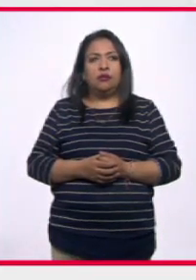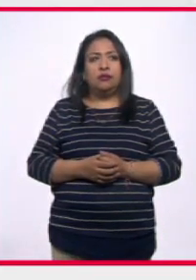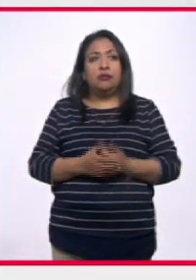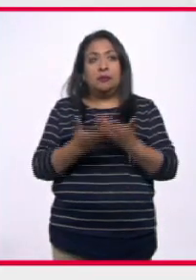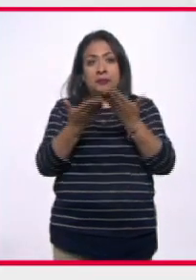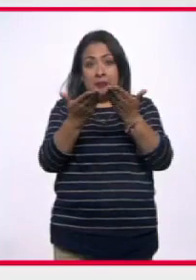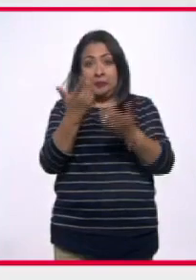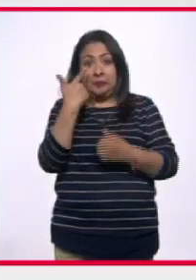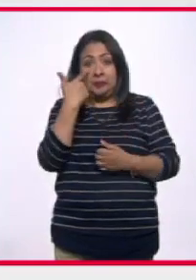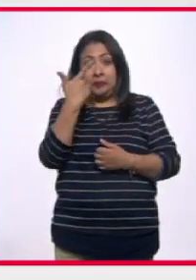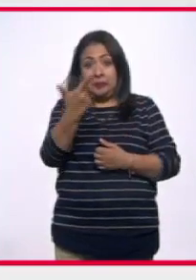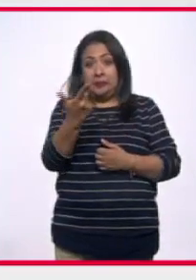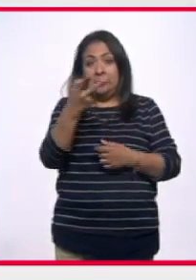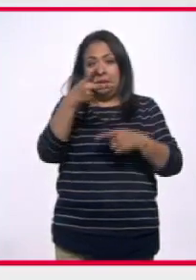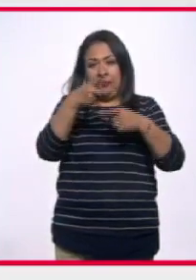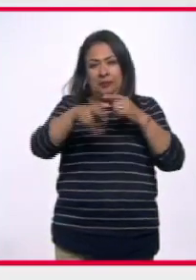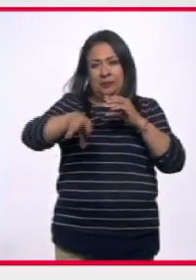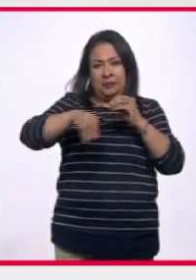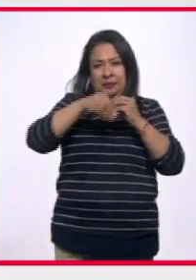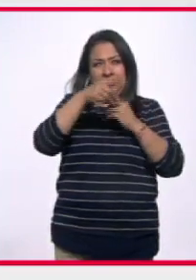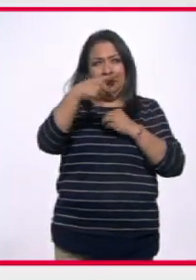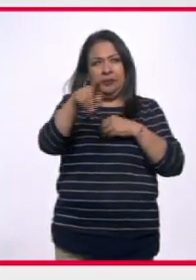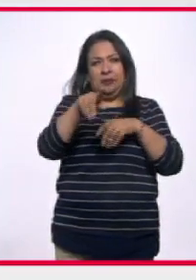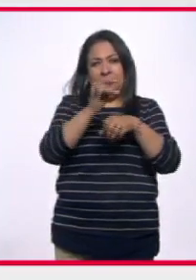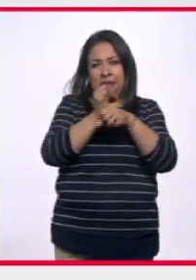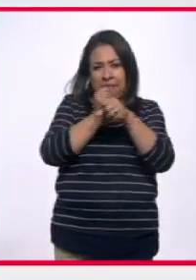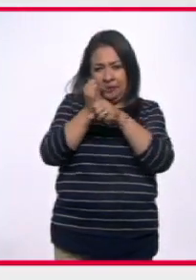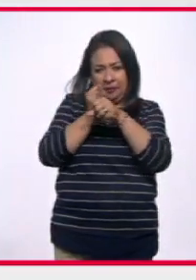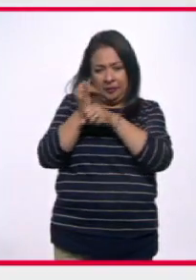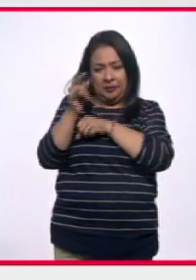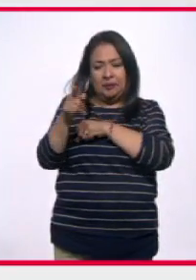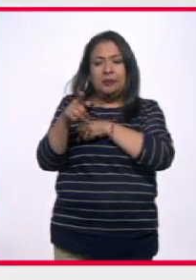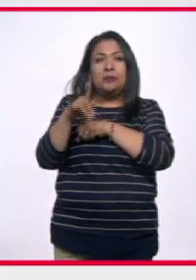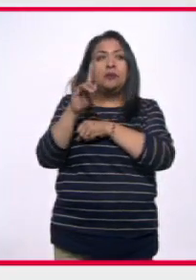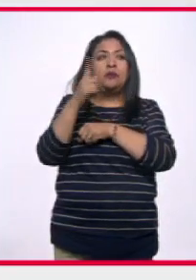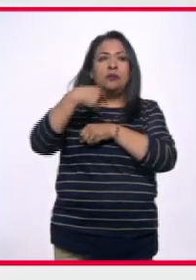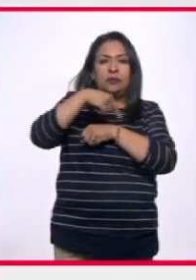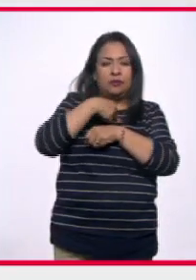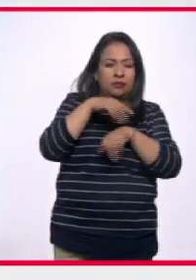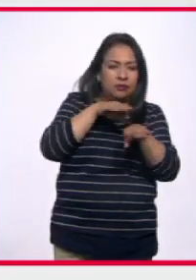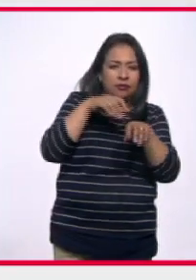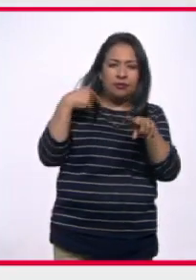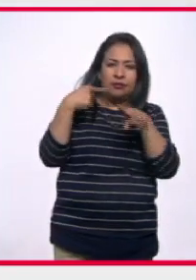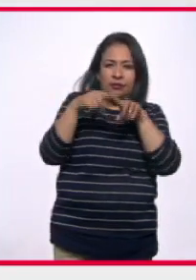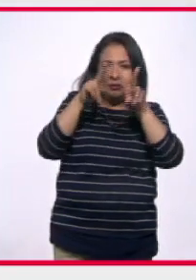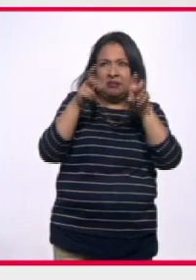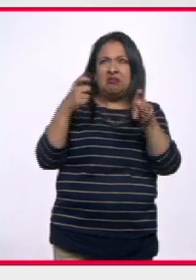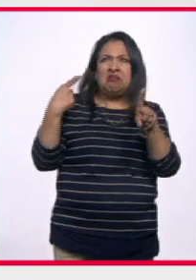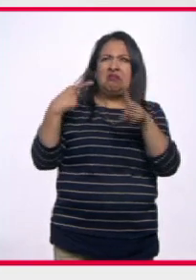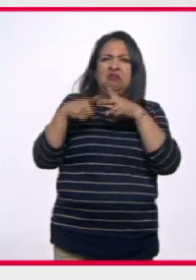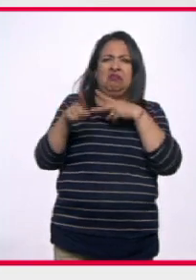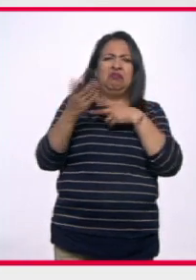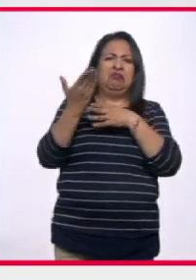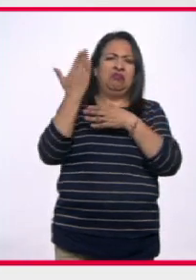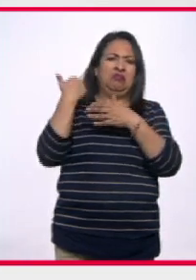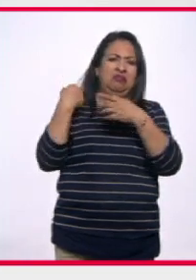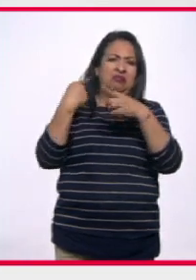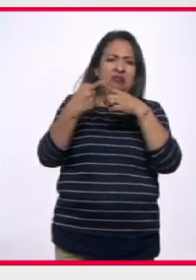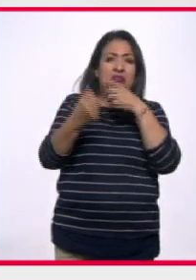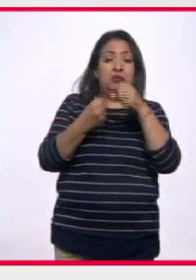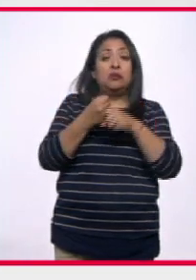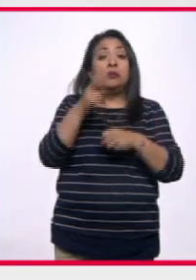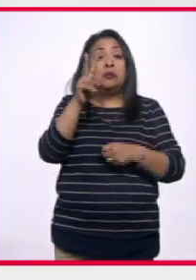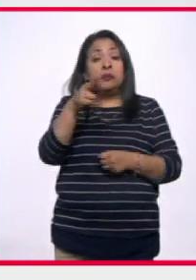bueno ahí tienen ustedes esto es parte de lo que hace chocar en aunque hemos estado trabajando sobre este tema desde hace algún tiempo porque